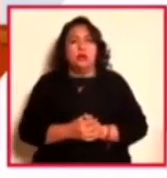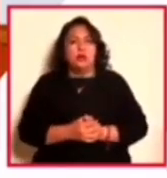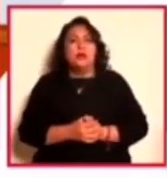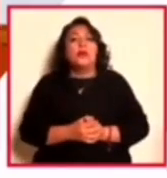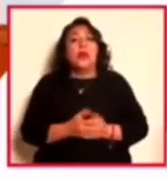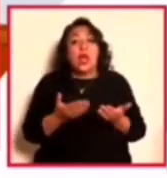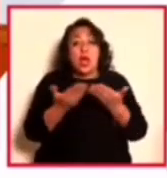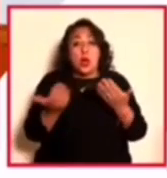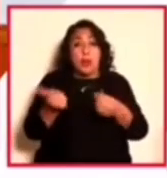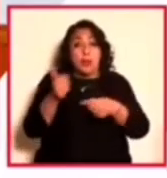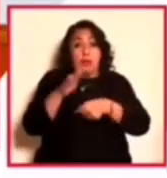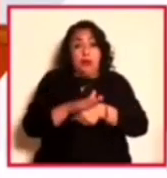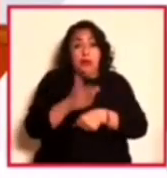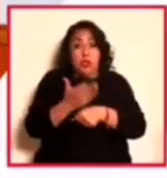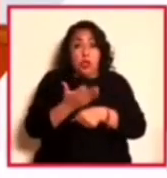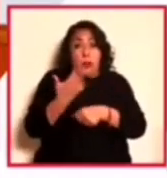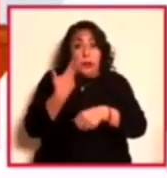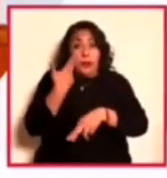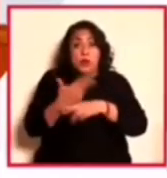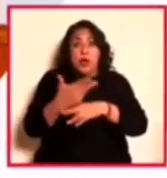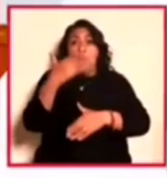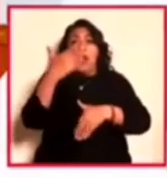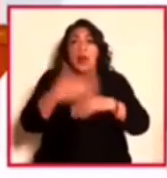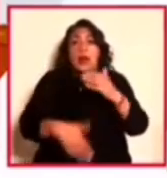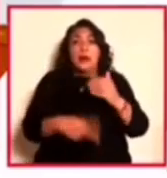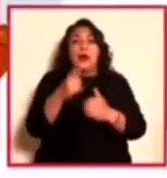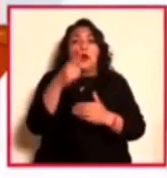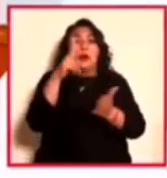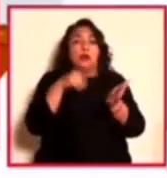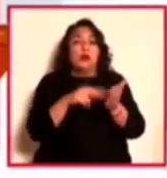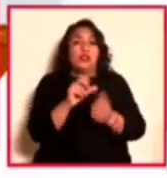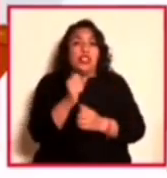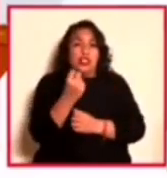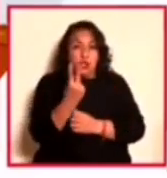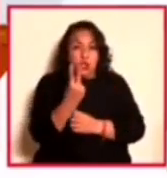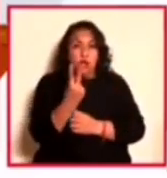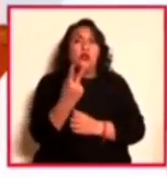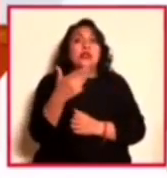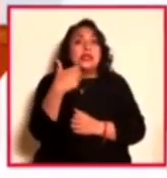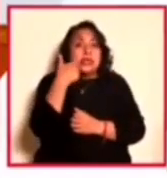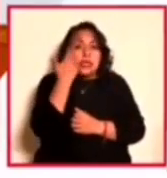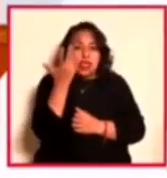actual administración, la cual concluye en noviembre del 2022, además